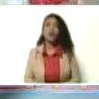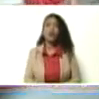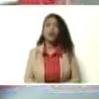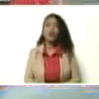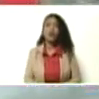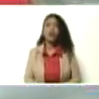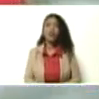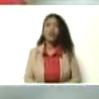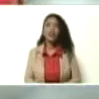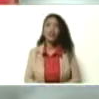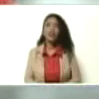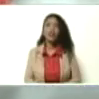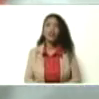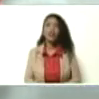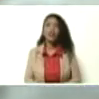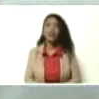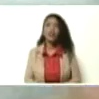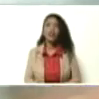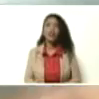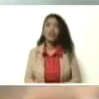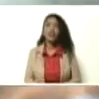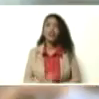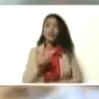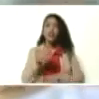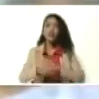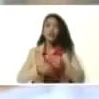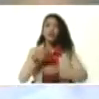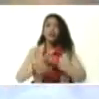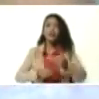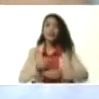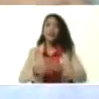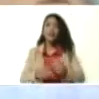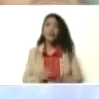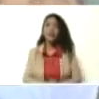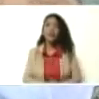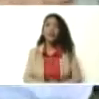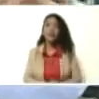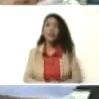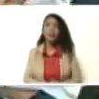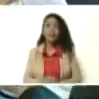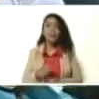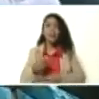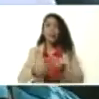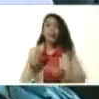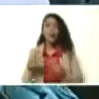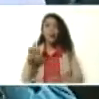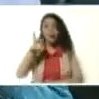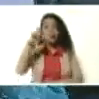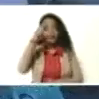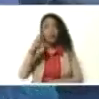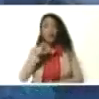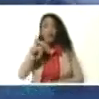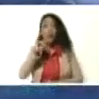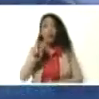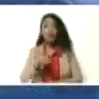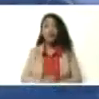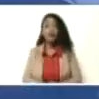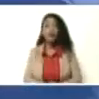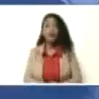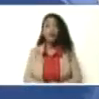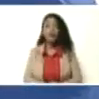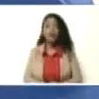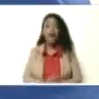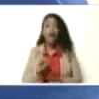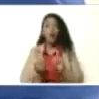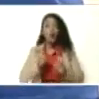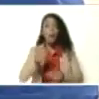Disfruto. Tú lo haces, Jorge. Hazlo para que vea, uno disfruta y uno se informa muchísimo de muchas cosas que no se